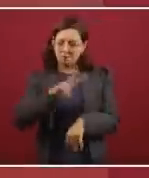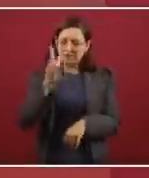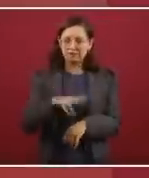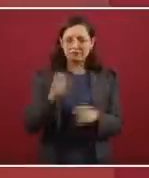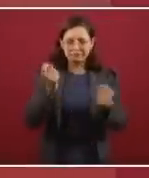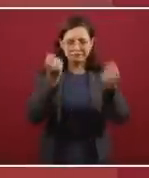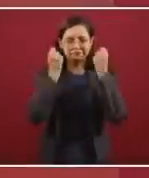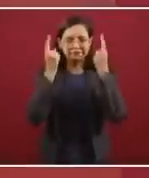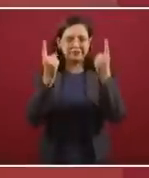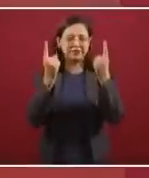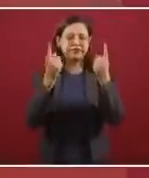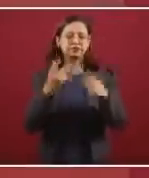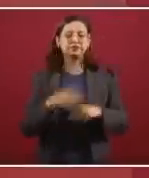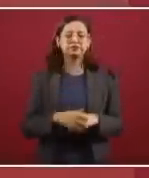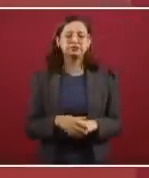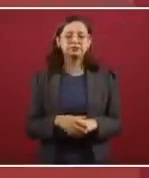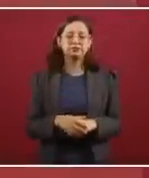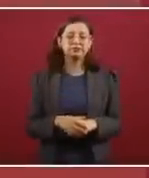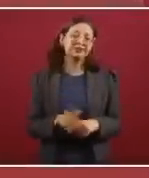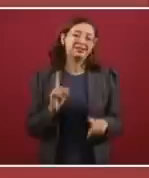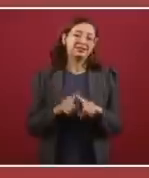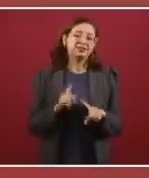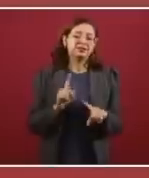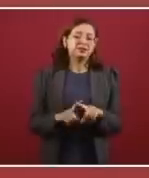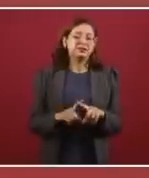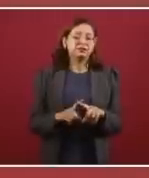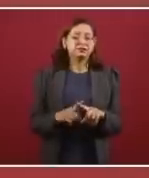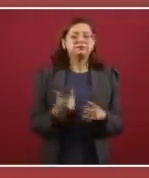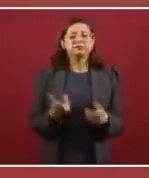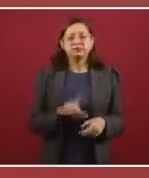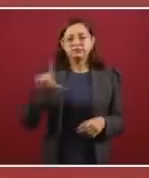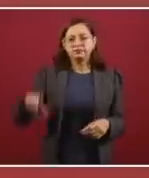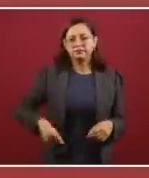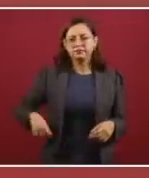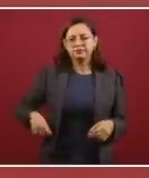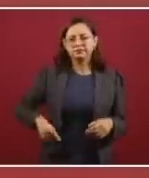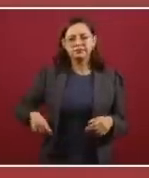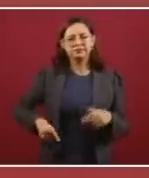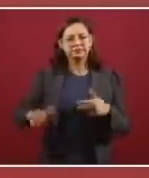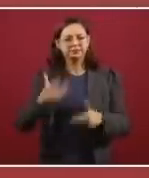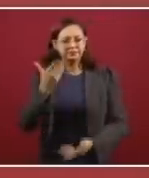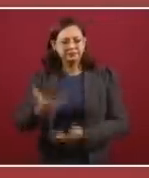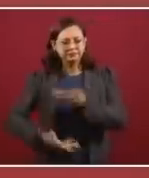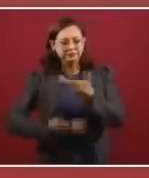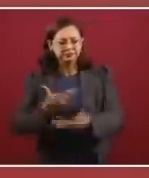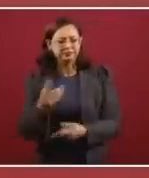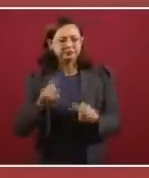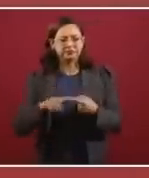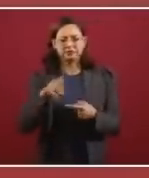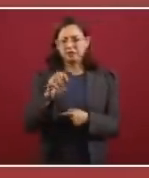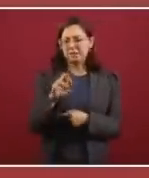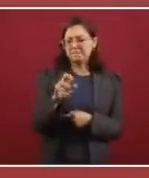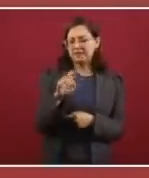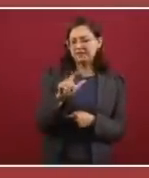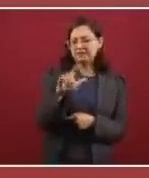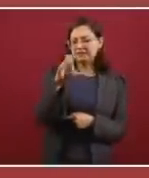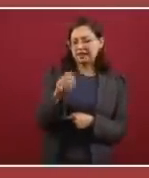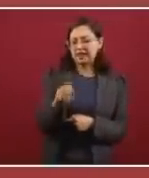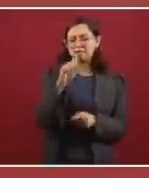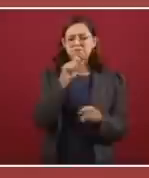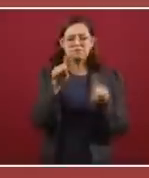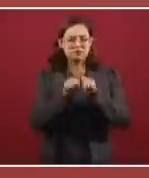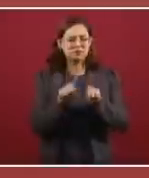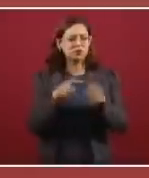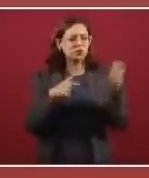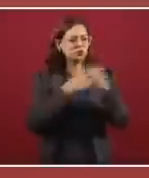¿Sí? Eso se debe a los servidores públicos, a Marcelo, a todo el equipo que se integró